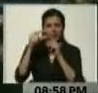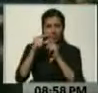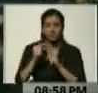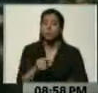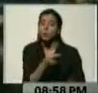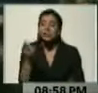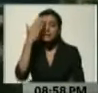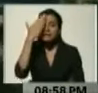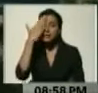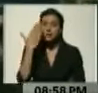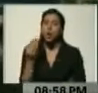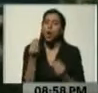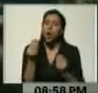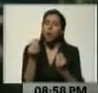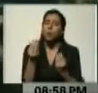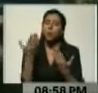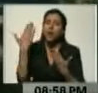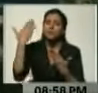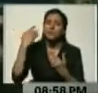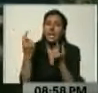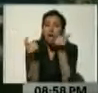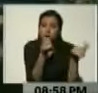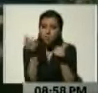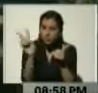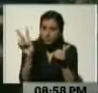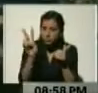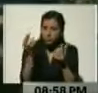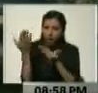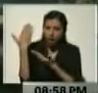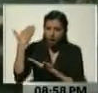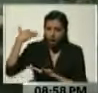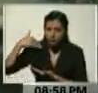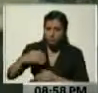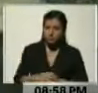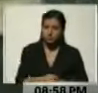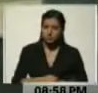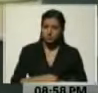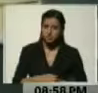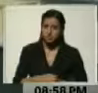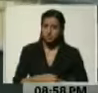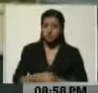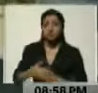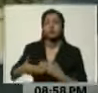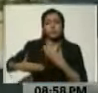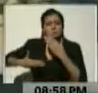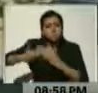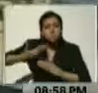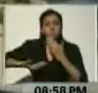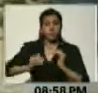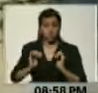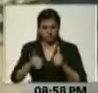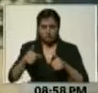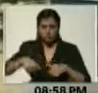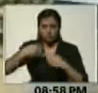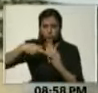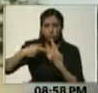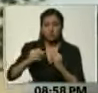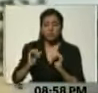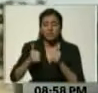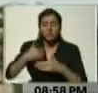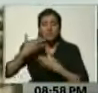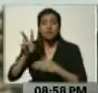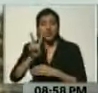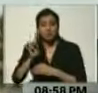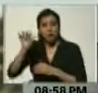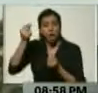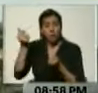Ustedes saben cómo estaba la economía venezolana, de dónde venimos sacando nosotros, de una fosa,